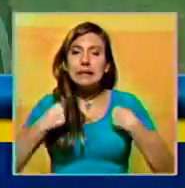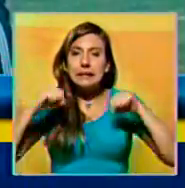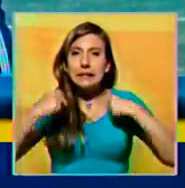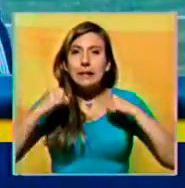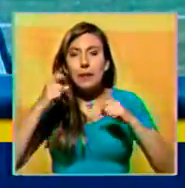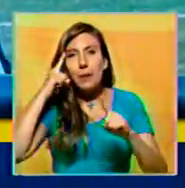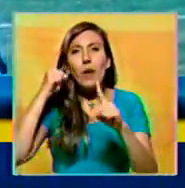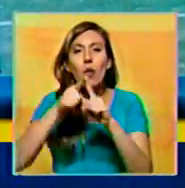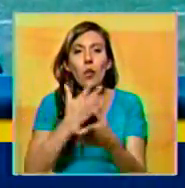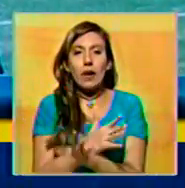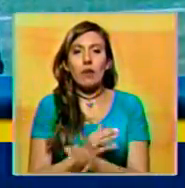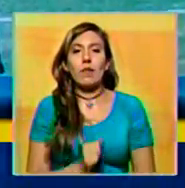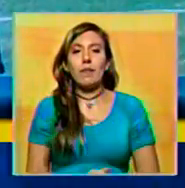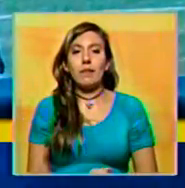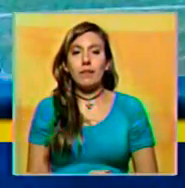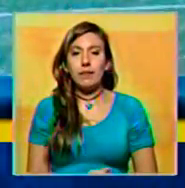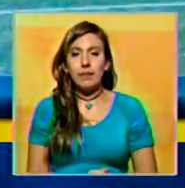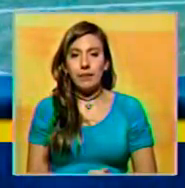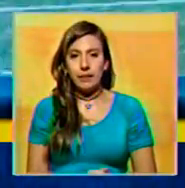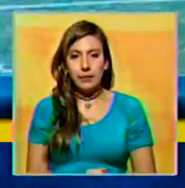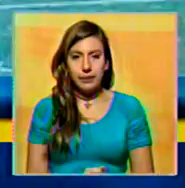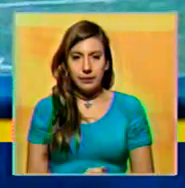bolivianos.